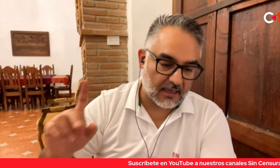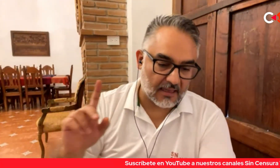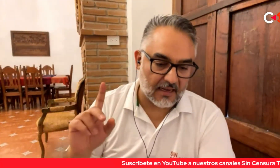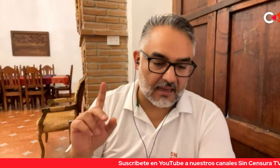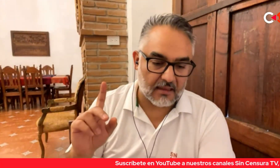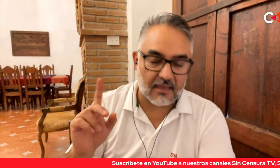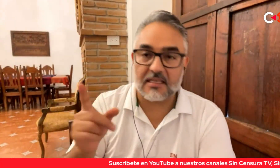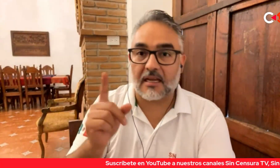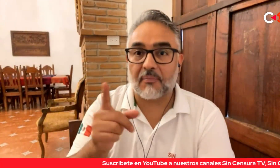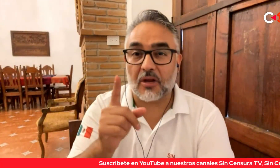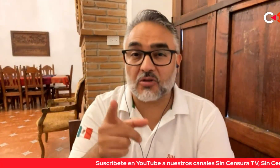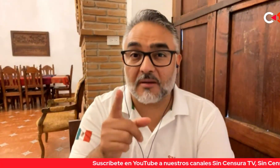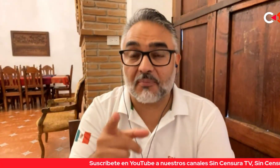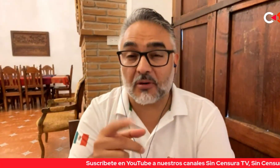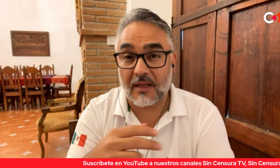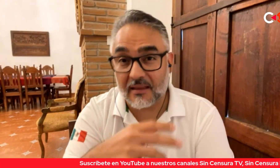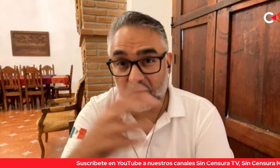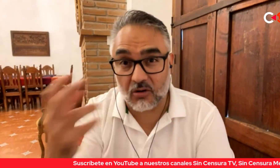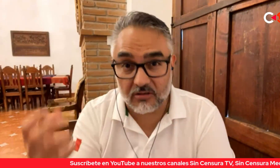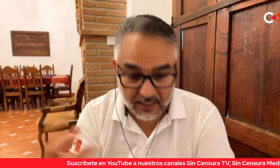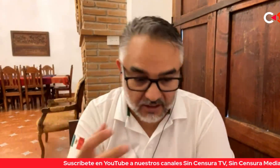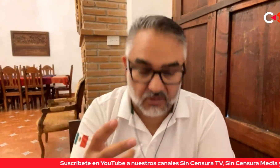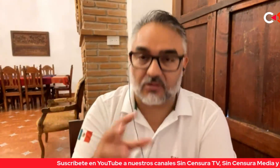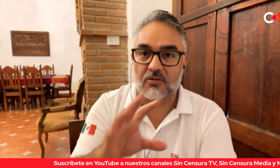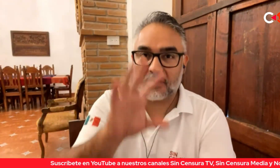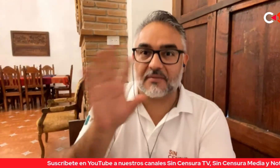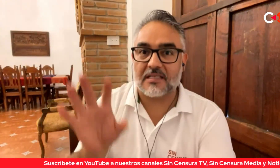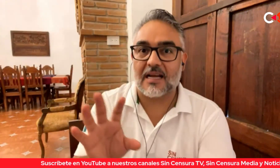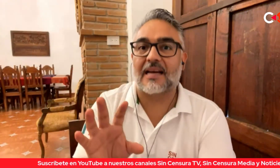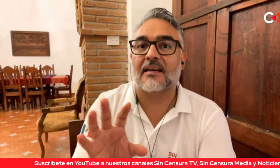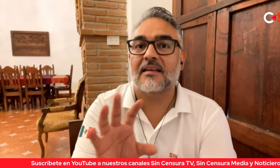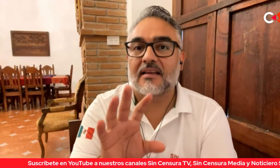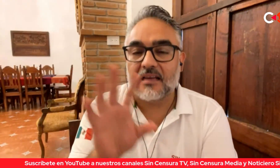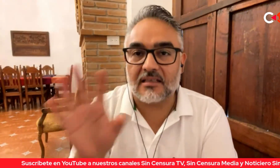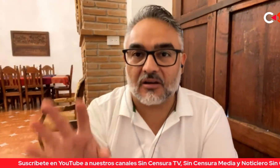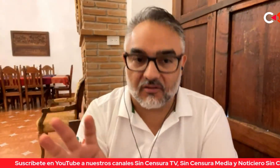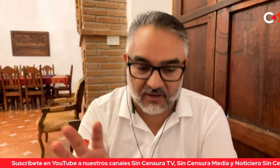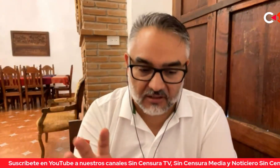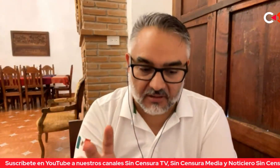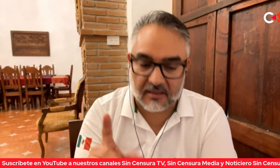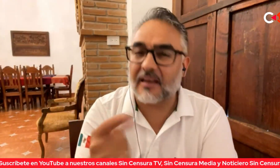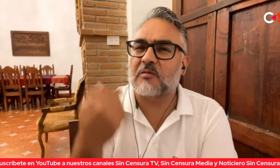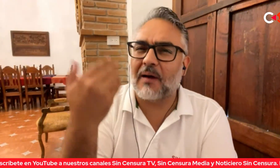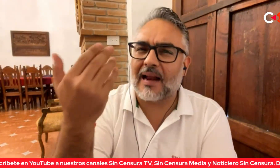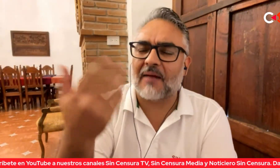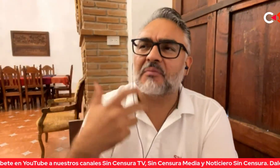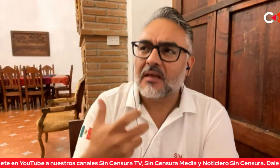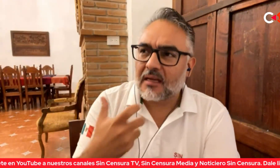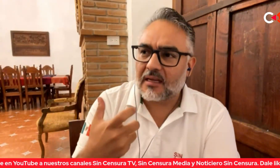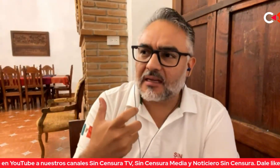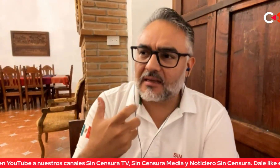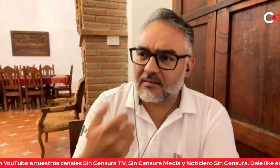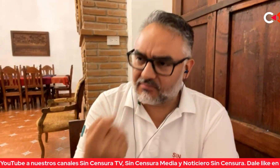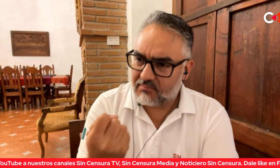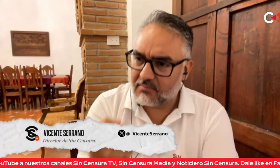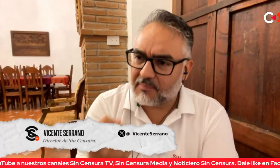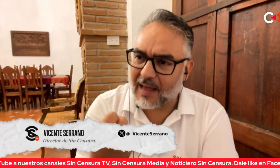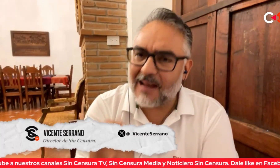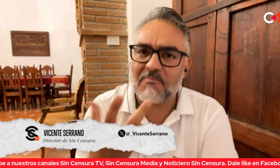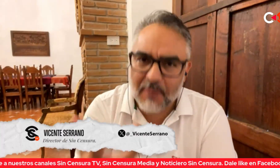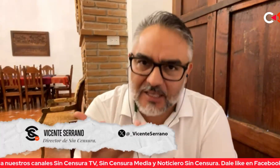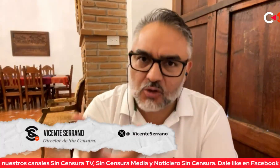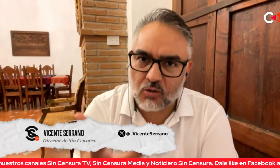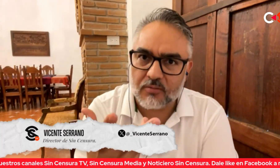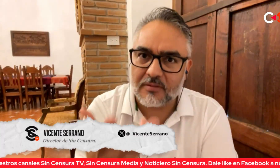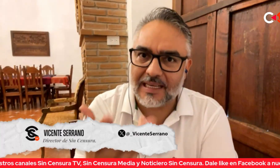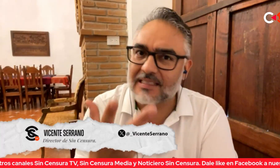Fíjate, mi querida Nancy, que por eso era importante el contexto, revisar este conflicto de interés para